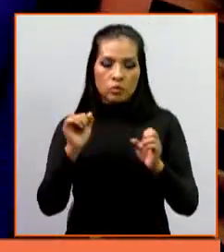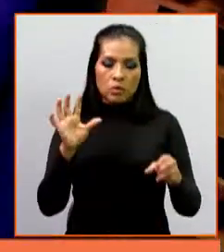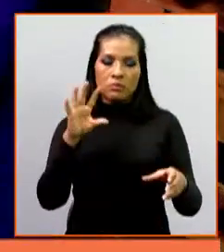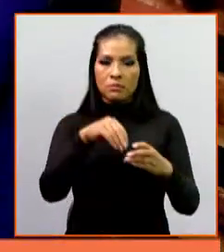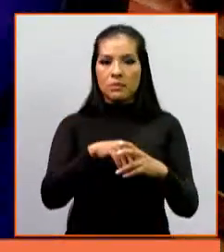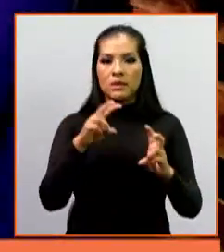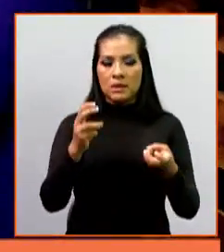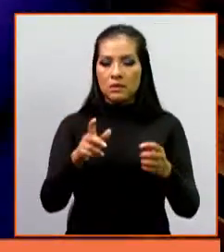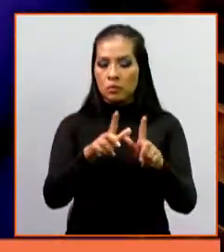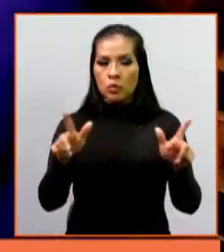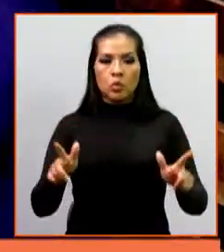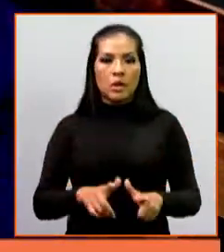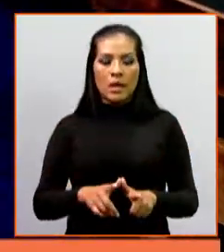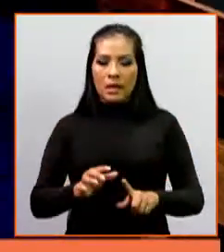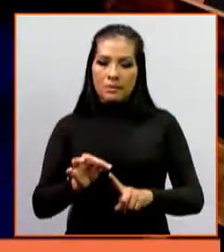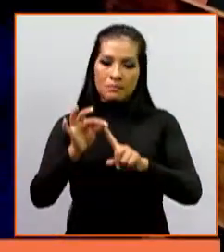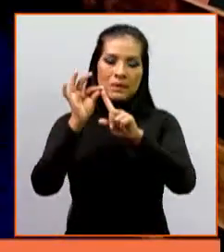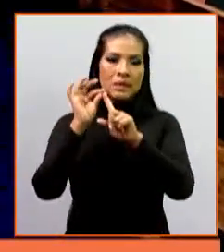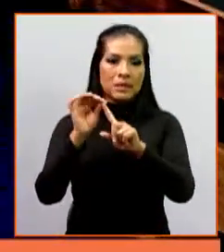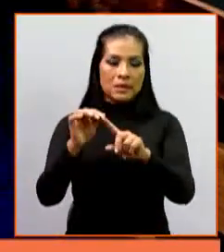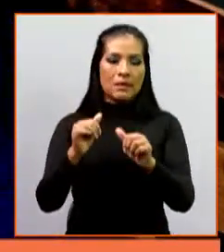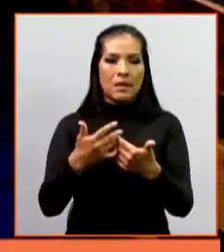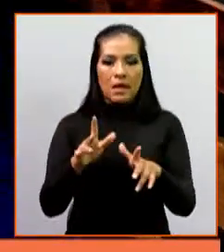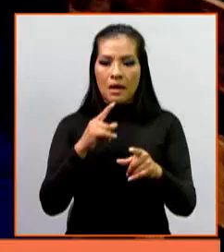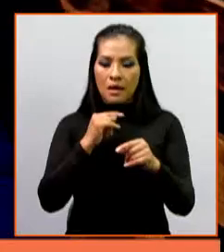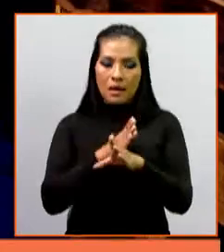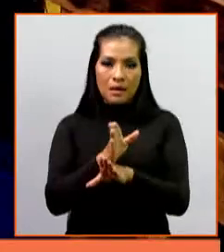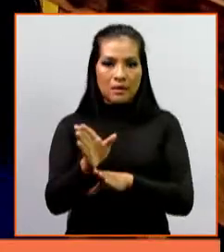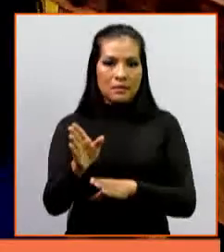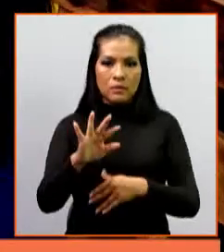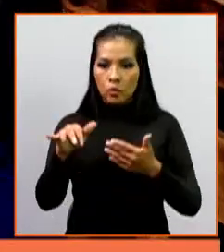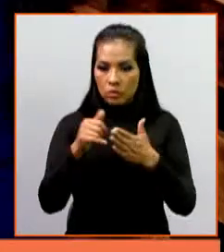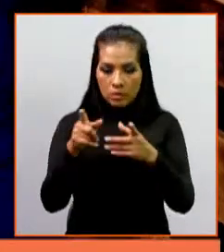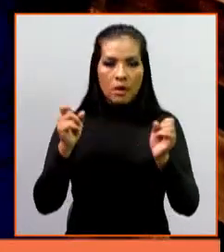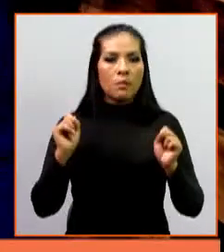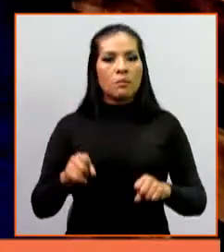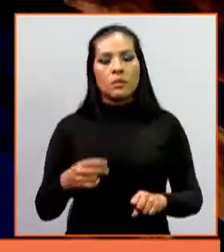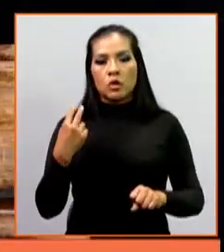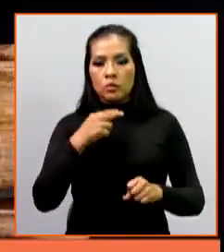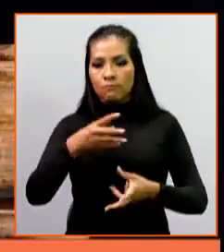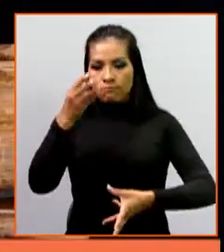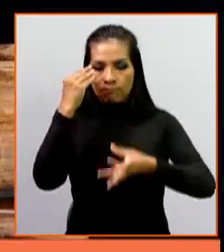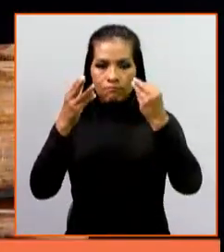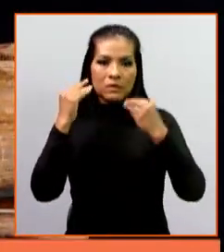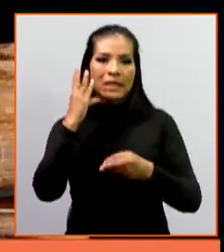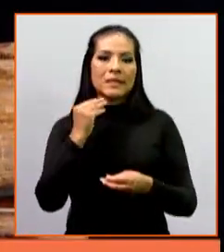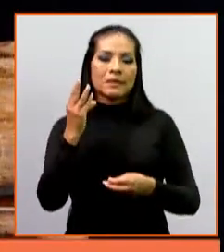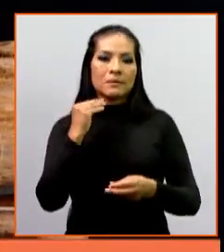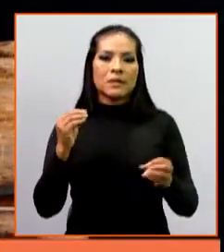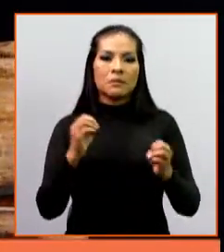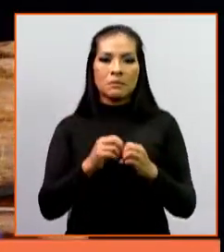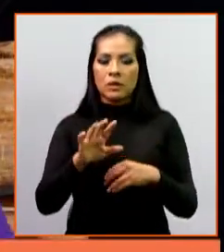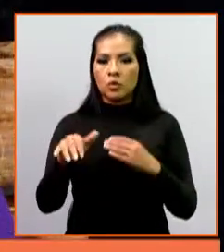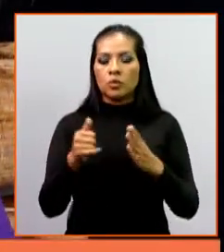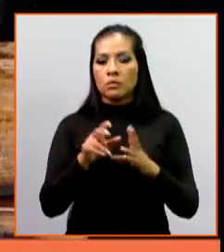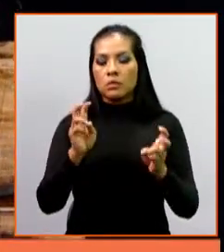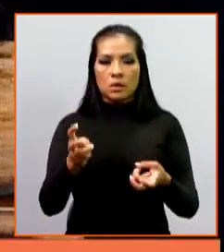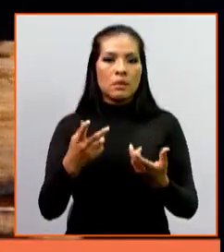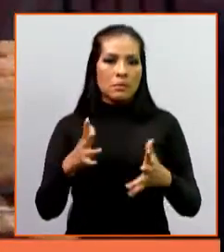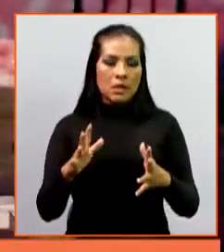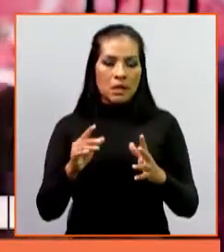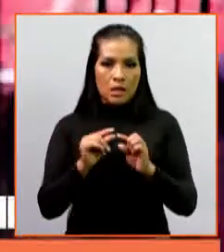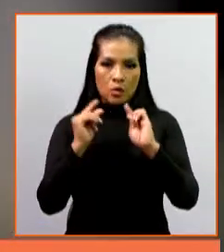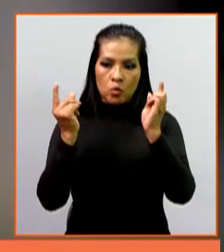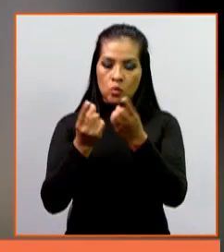estos espacios alternativos pequeños, donde podamos tener esta experiencia un poco más cercana con la actriz. Y lo lindo que no